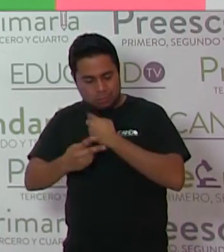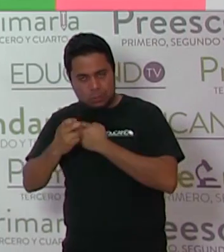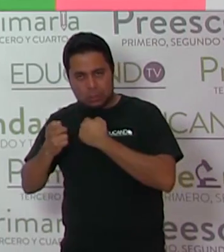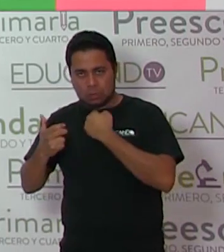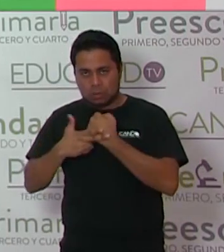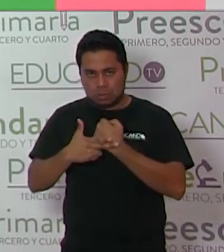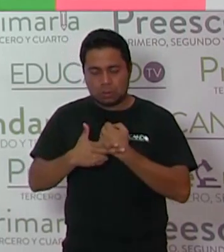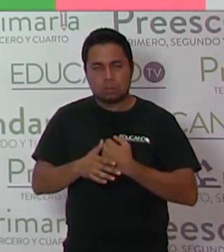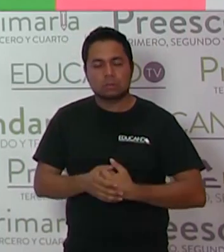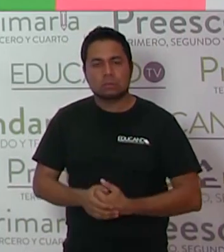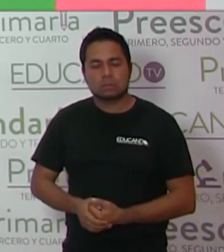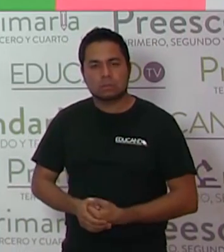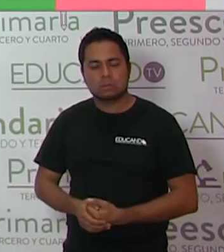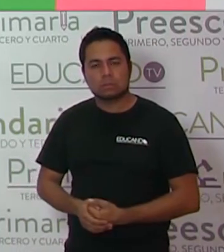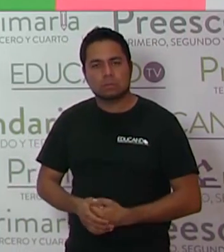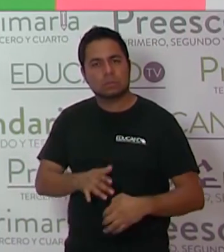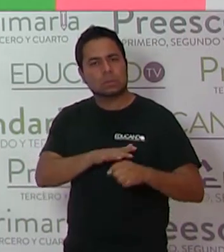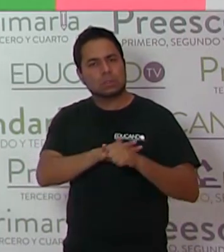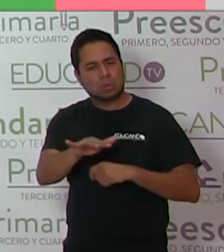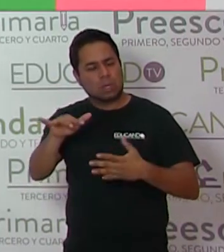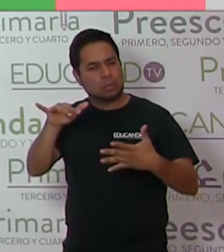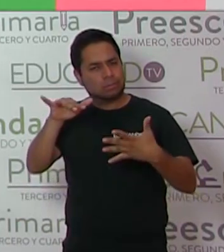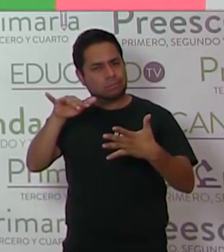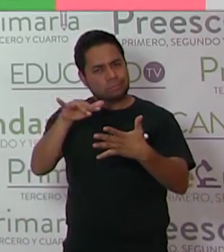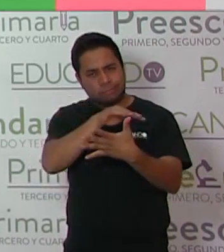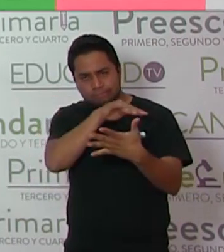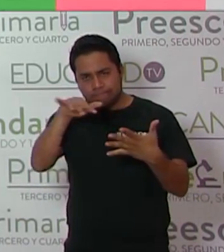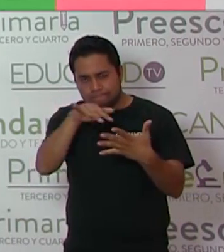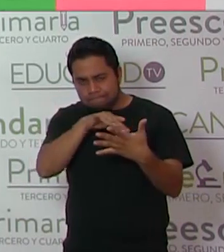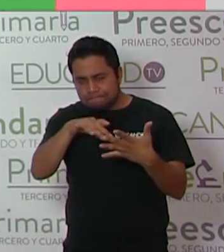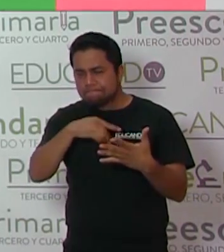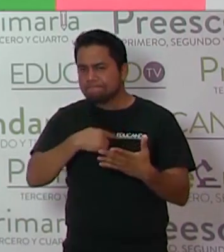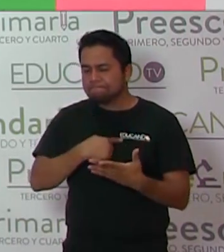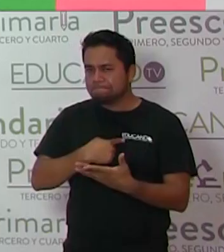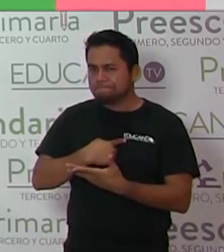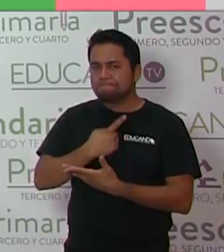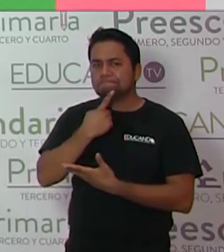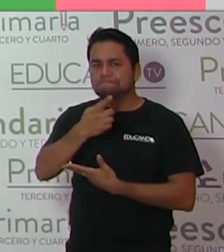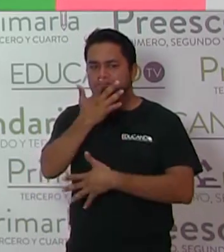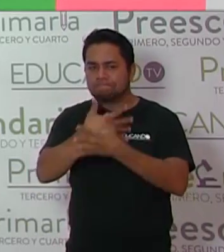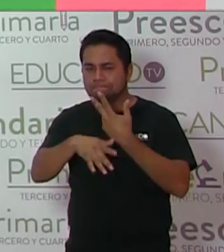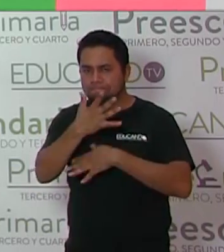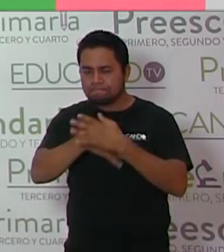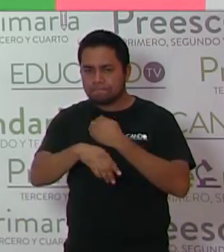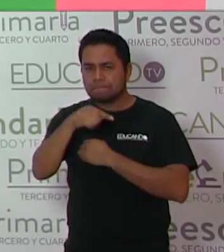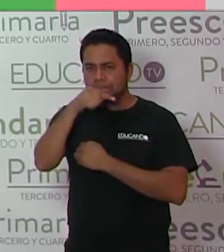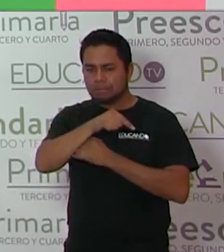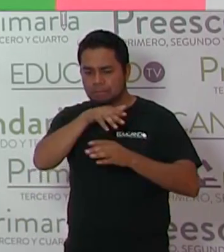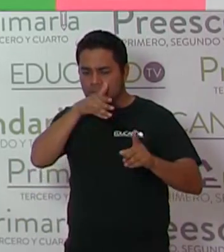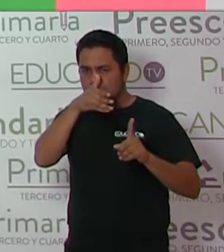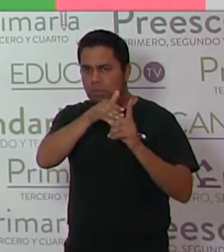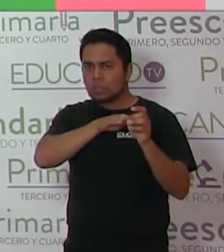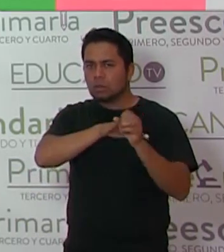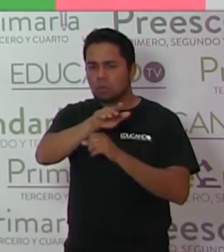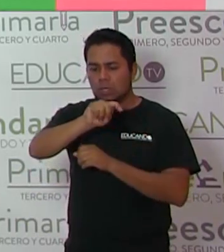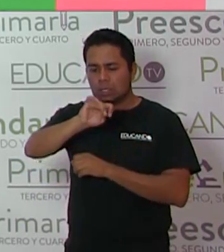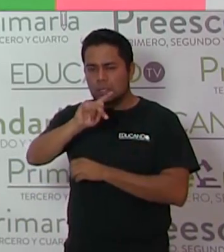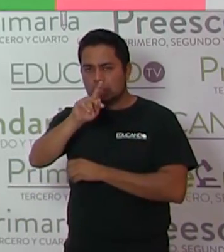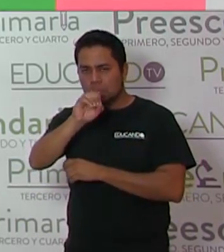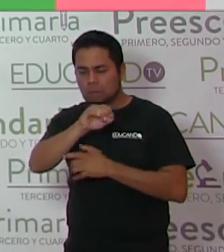viejo continente. ¿De qué tipo de texto estamos hablando? Vamos a ubicarnos en tipo de